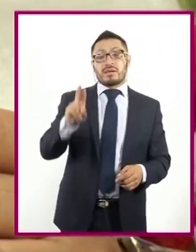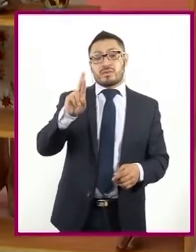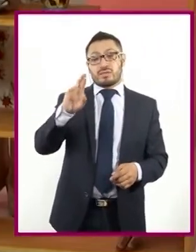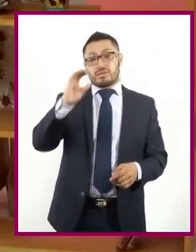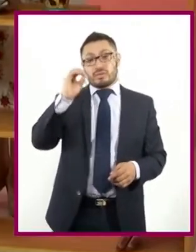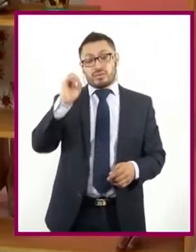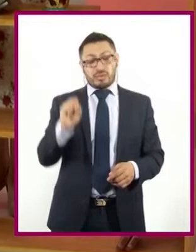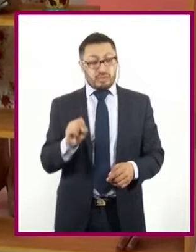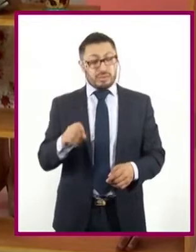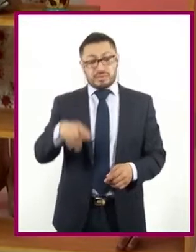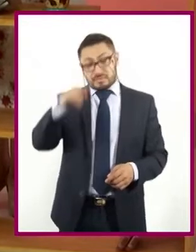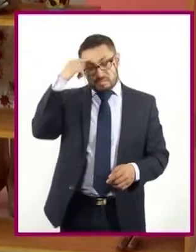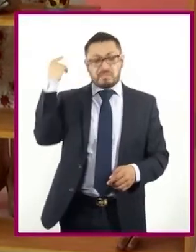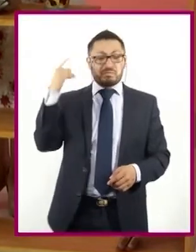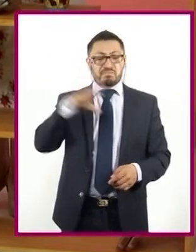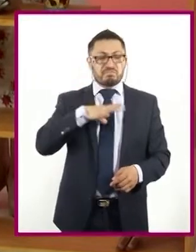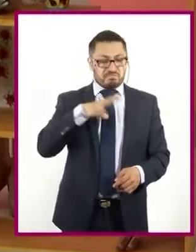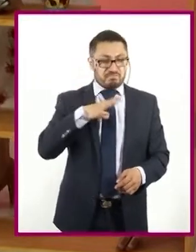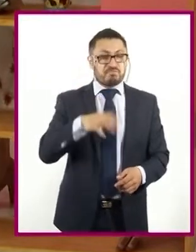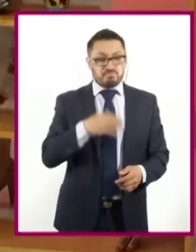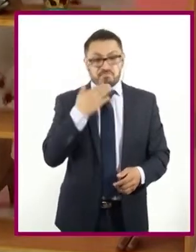Muy sencillo, ya lo tengo.